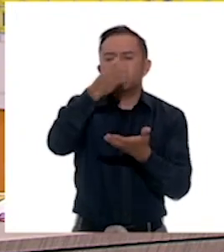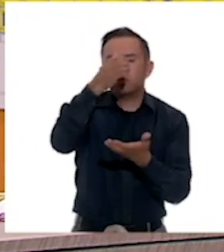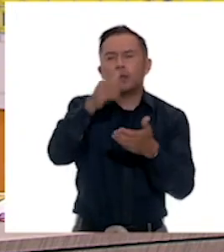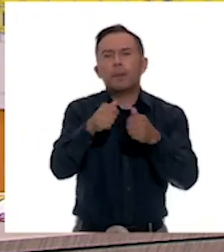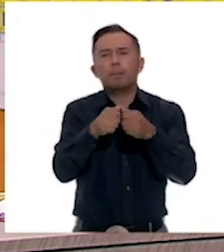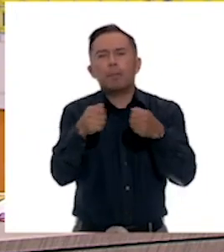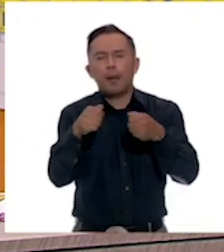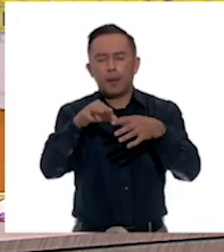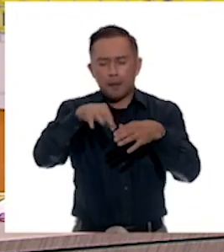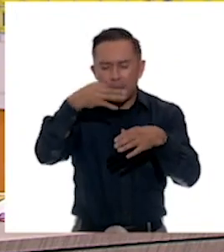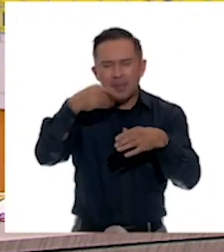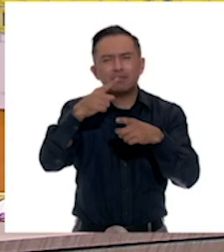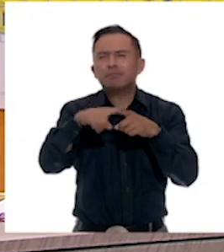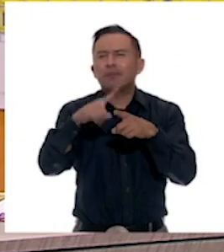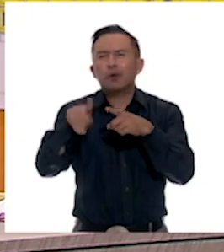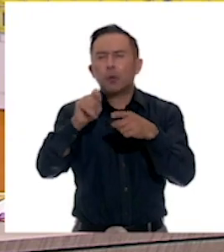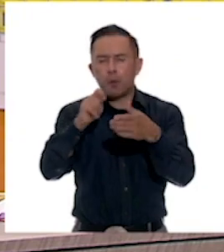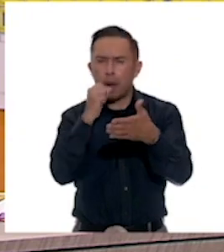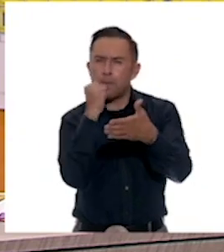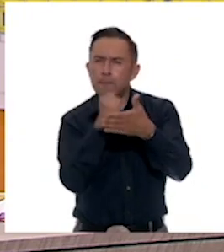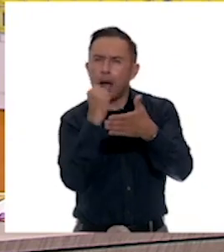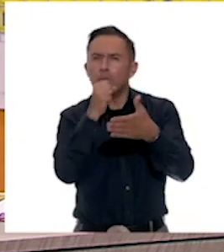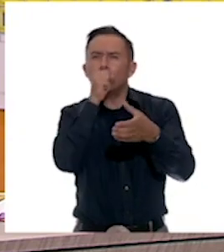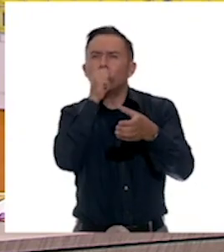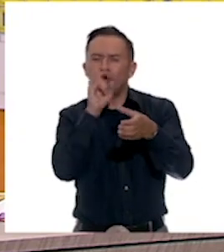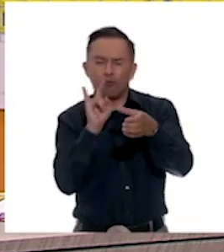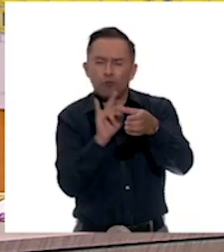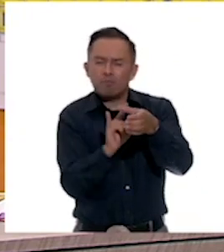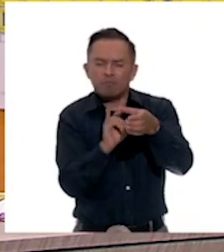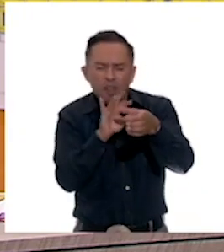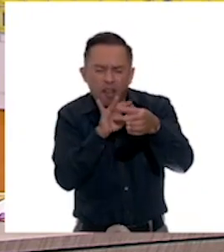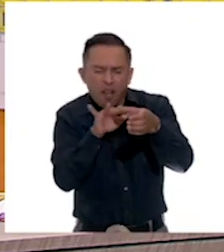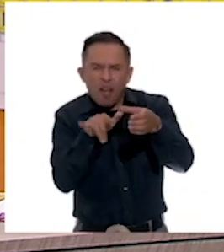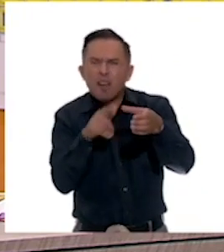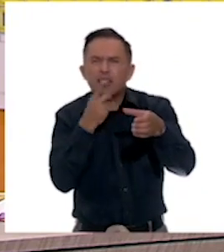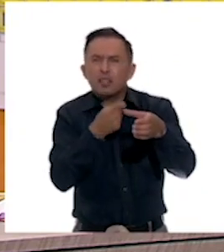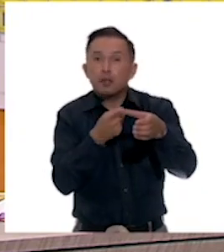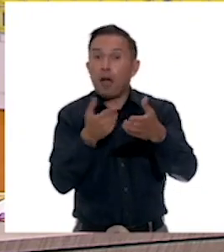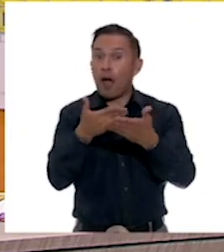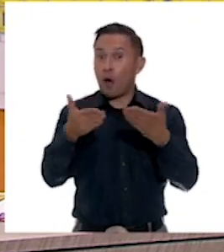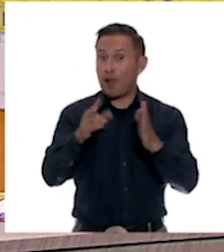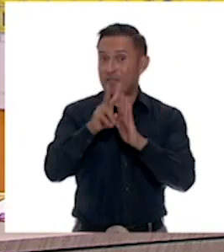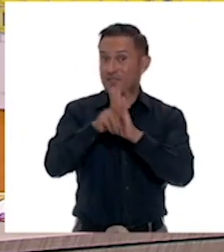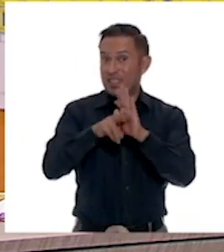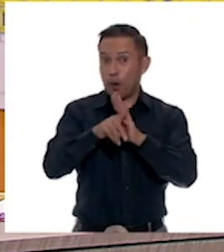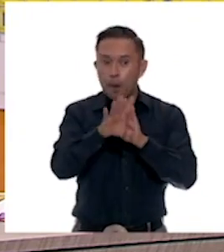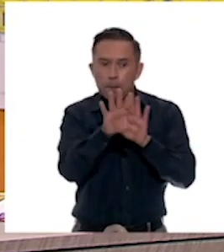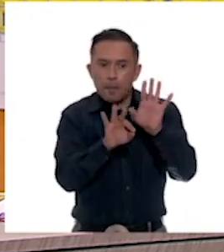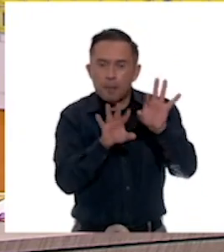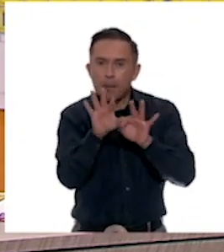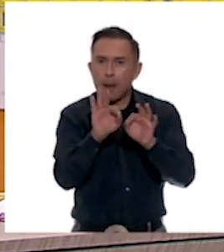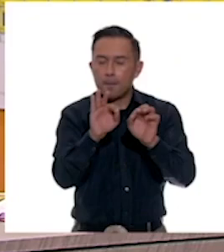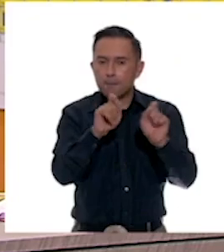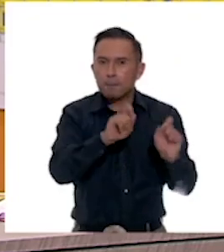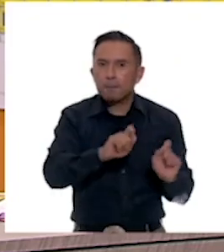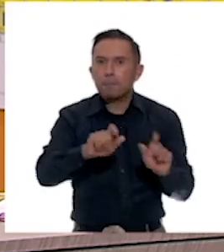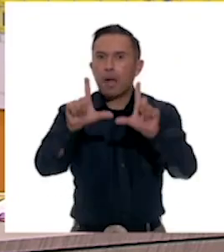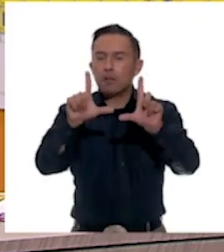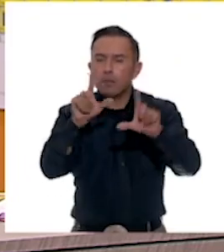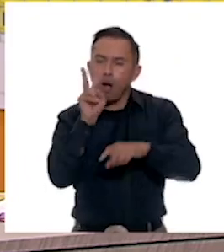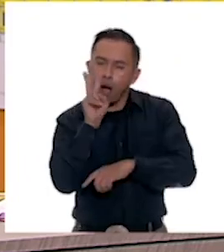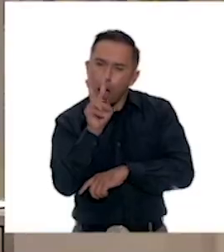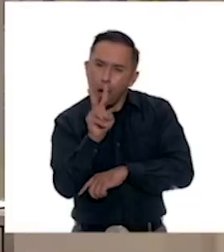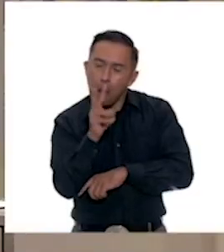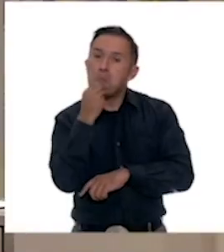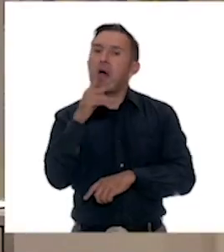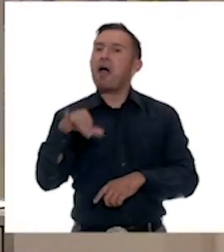comerciales. Para eso seleccionamos algunos videos que serán muy interesantes para ti. Al final, te haremos algunas